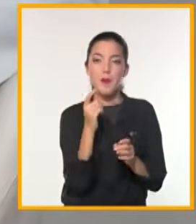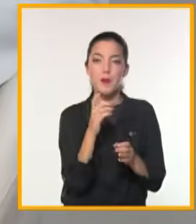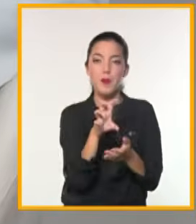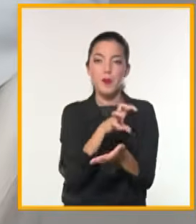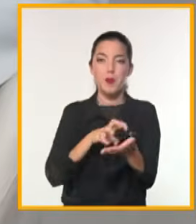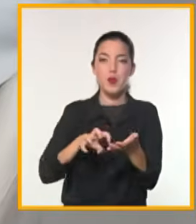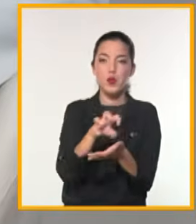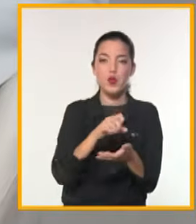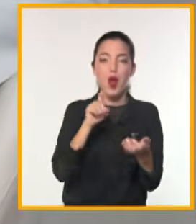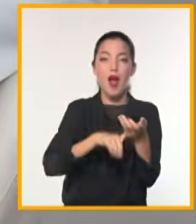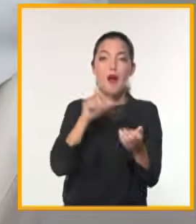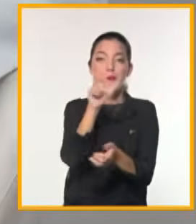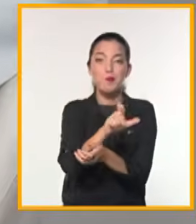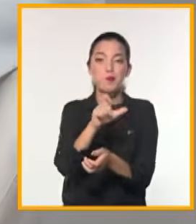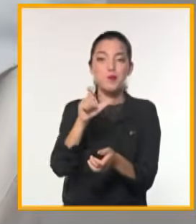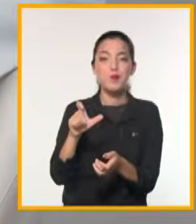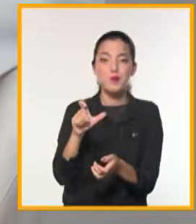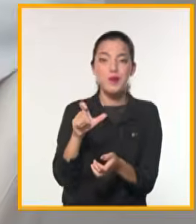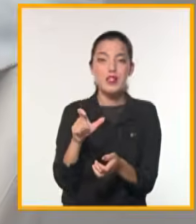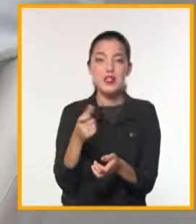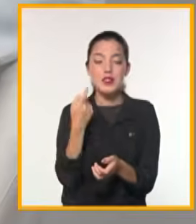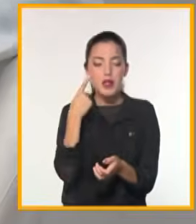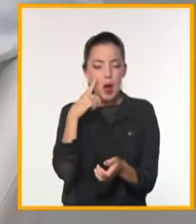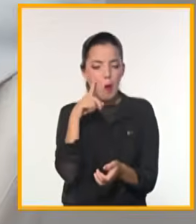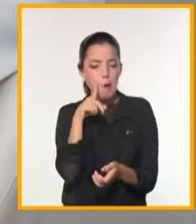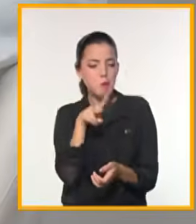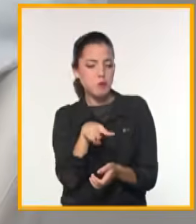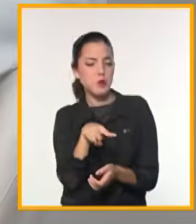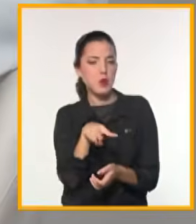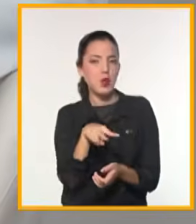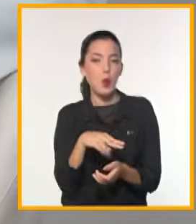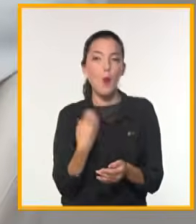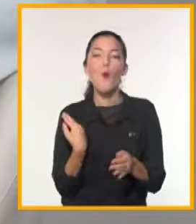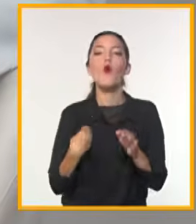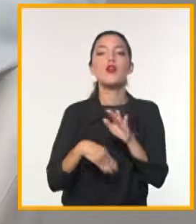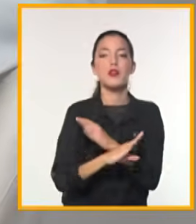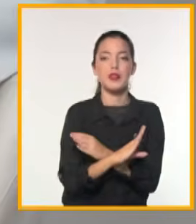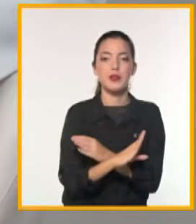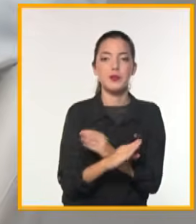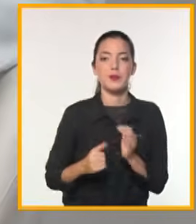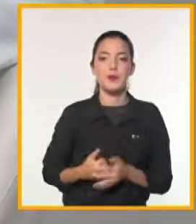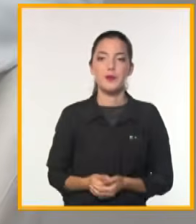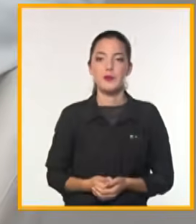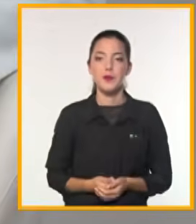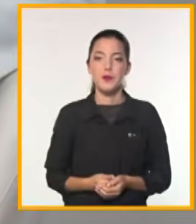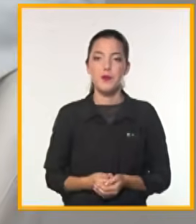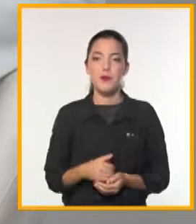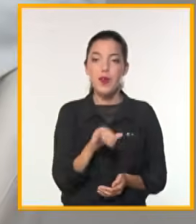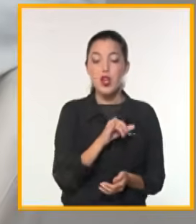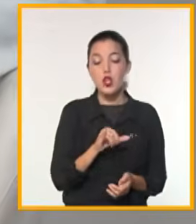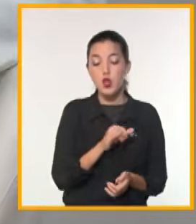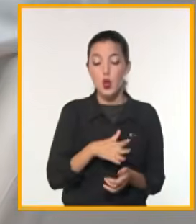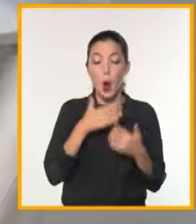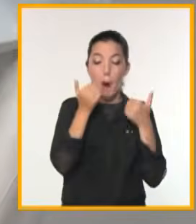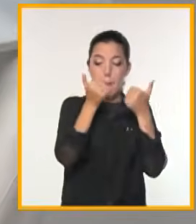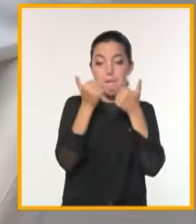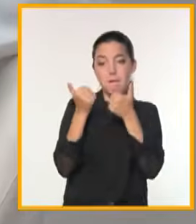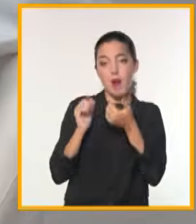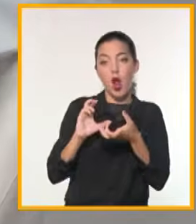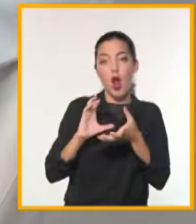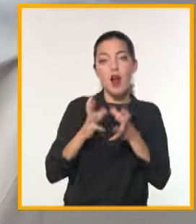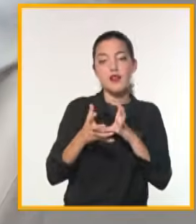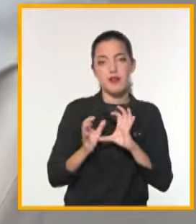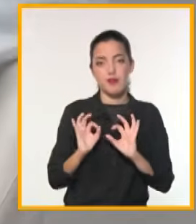Comunista que encuentre, me voy a meter allí. Y creo que fue lo mejor que le pasó en su vida, porque ella tenía una